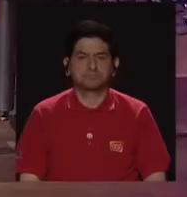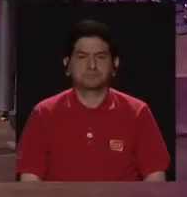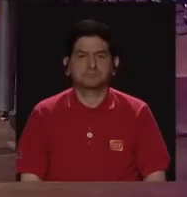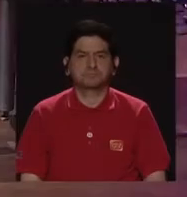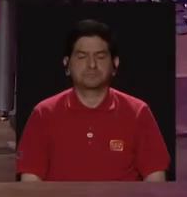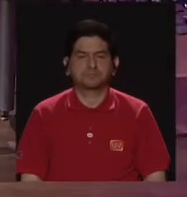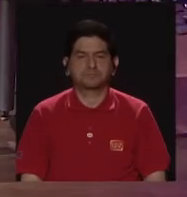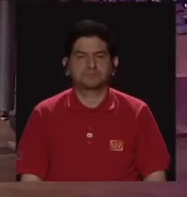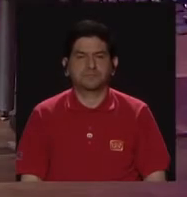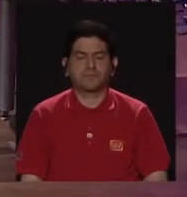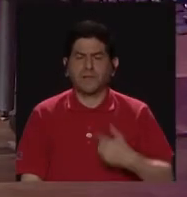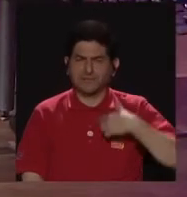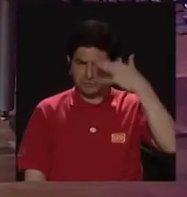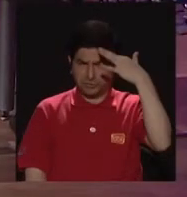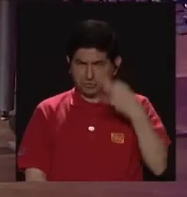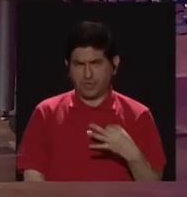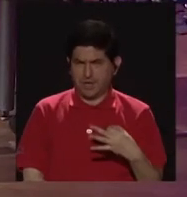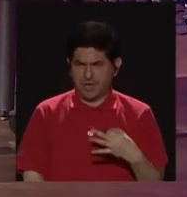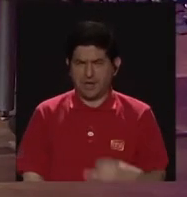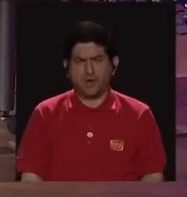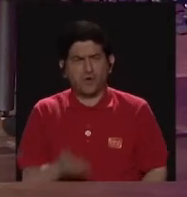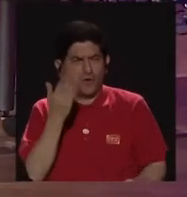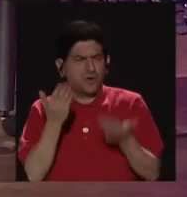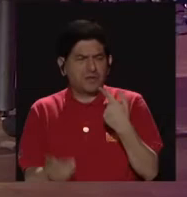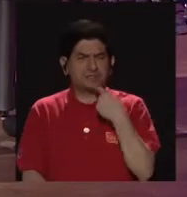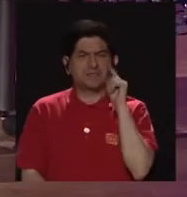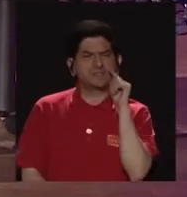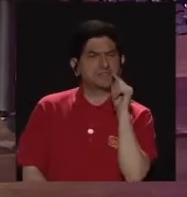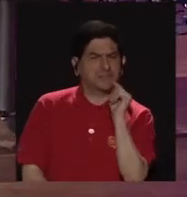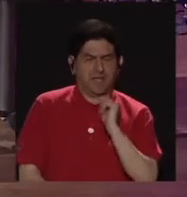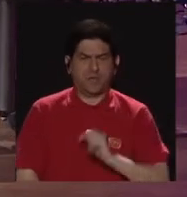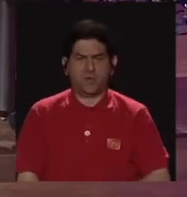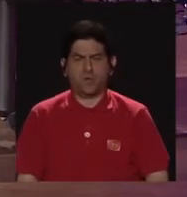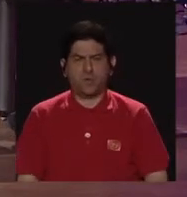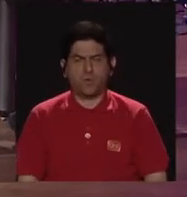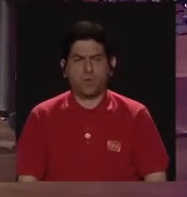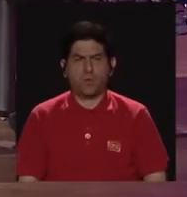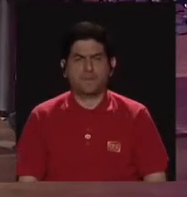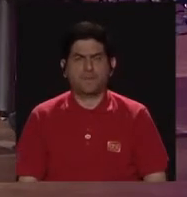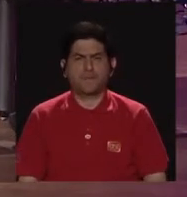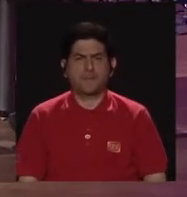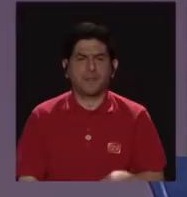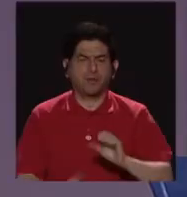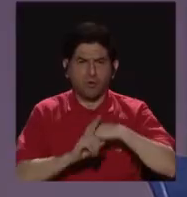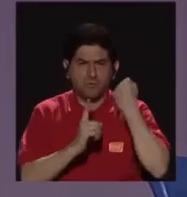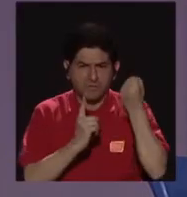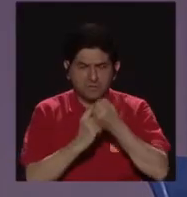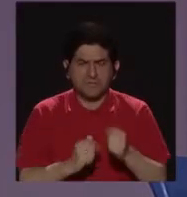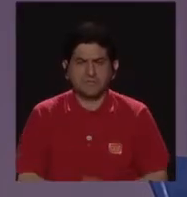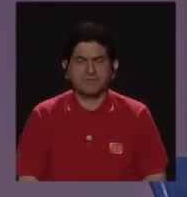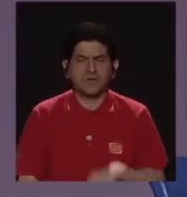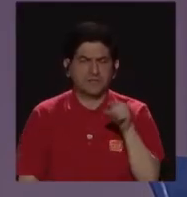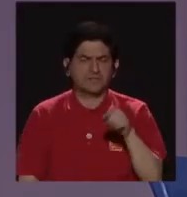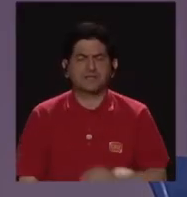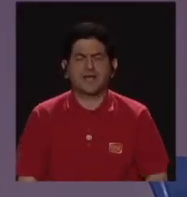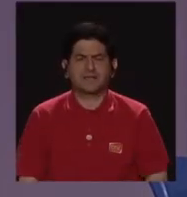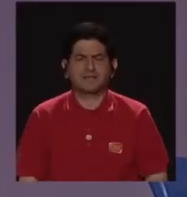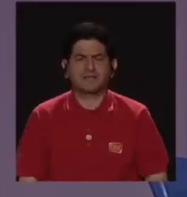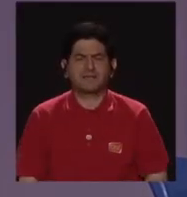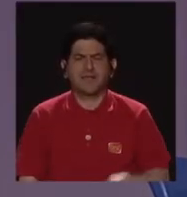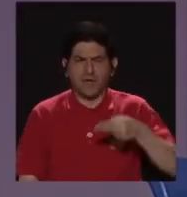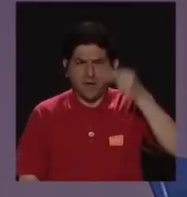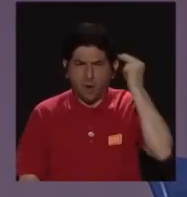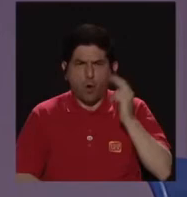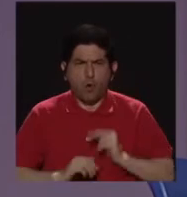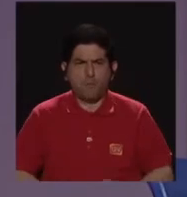y creo que de pronto ahora que los mencionados términos como pin washing normatividad creo que va un poco